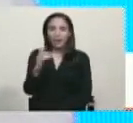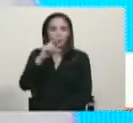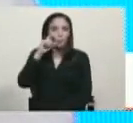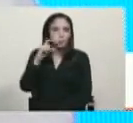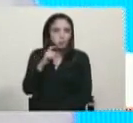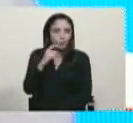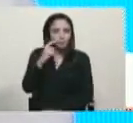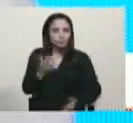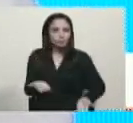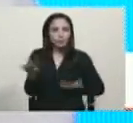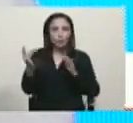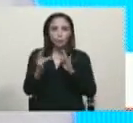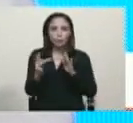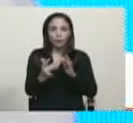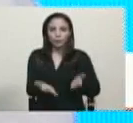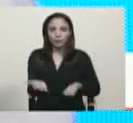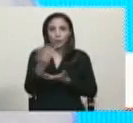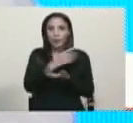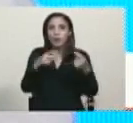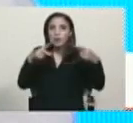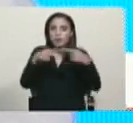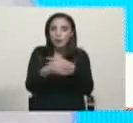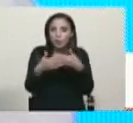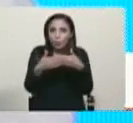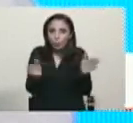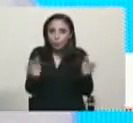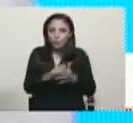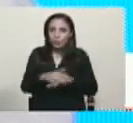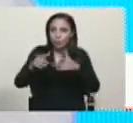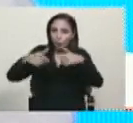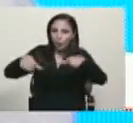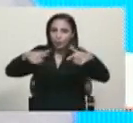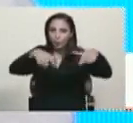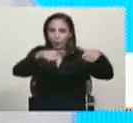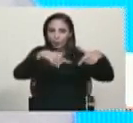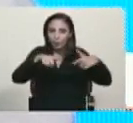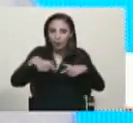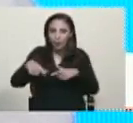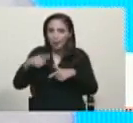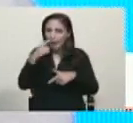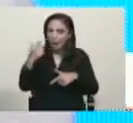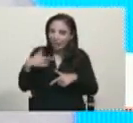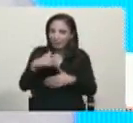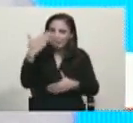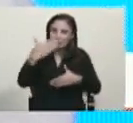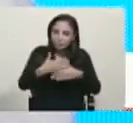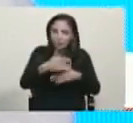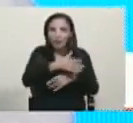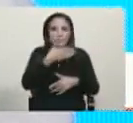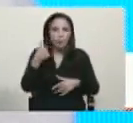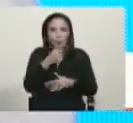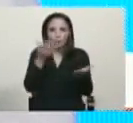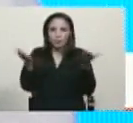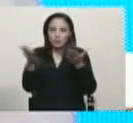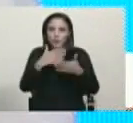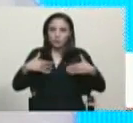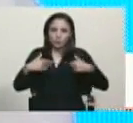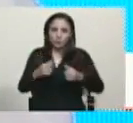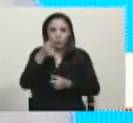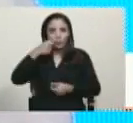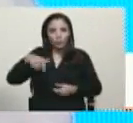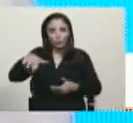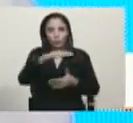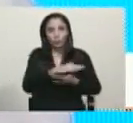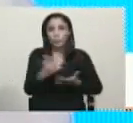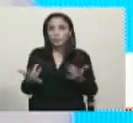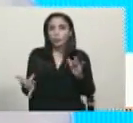Venezuela, para reinaugurar los espacios que le van a dar un mejor servicio a nuestro pueblo. Le